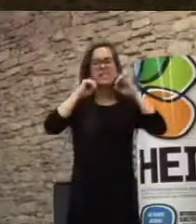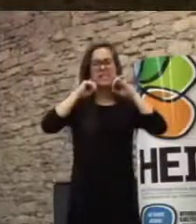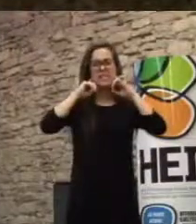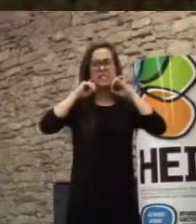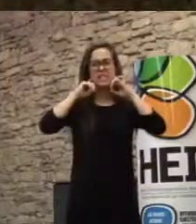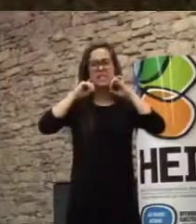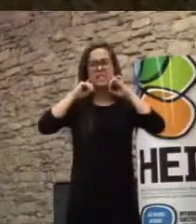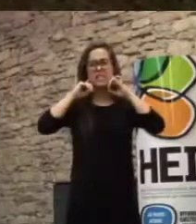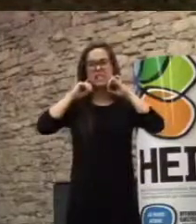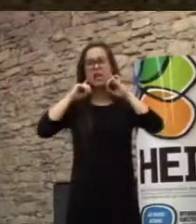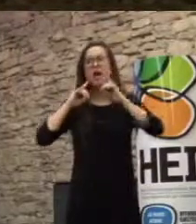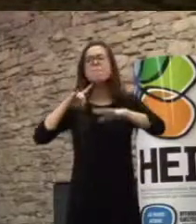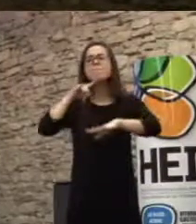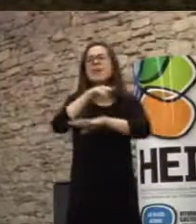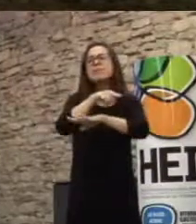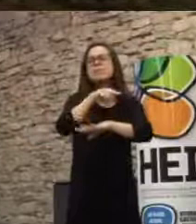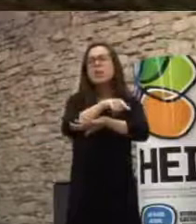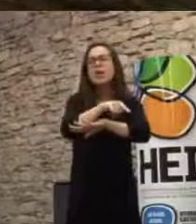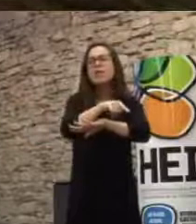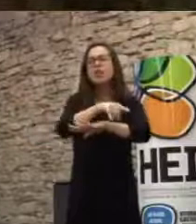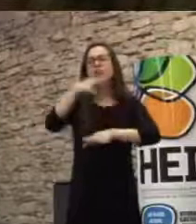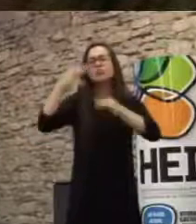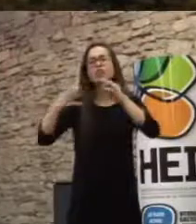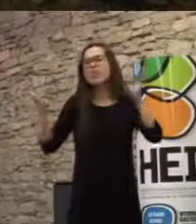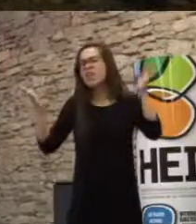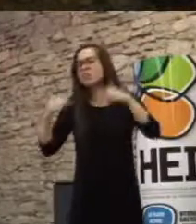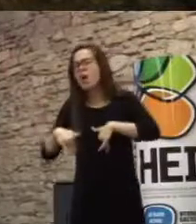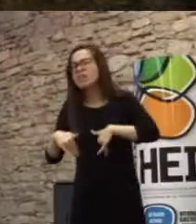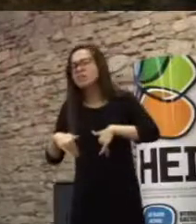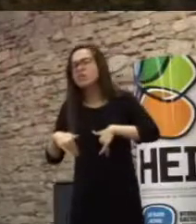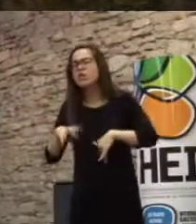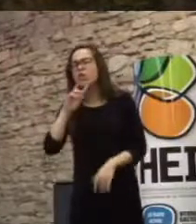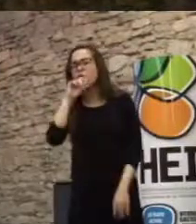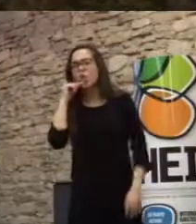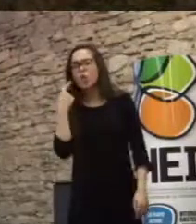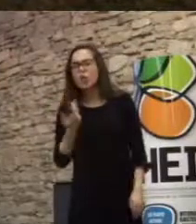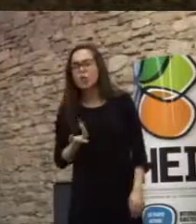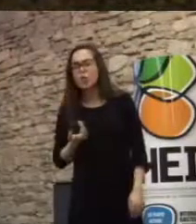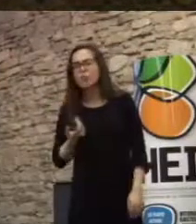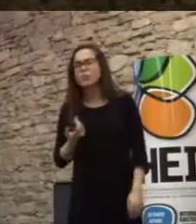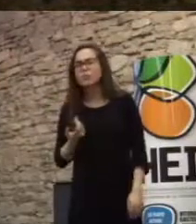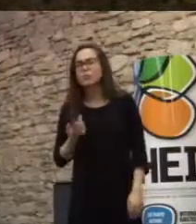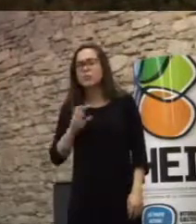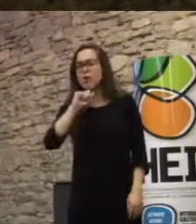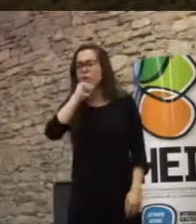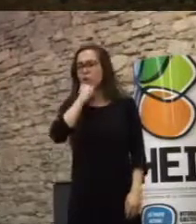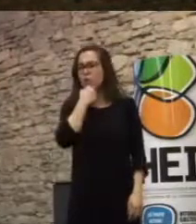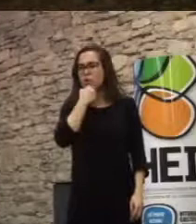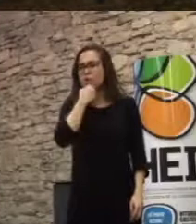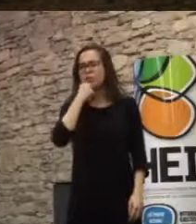manipulación injusticia dolor odio